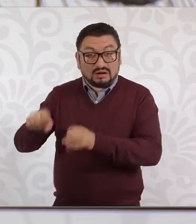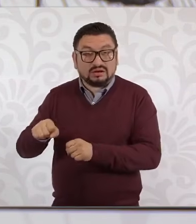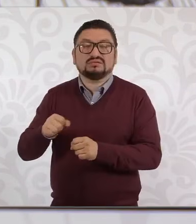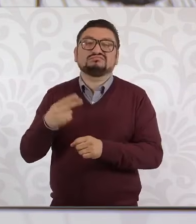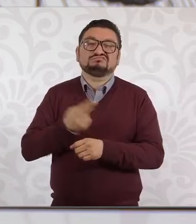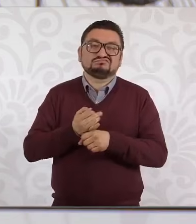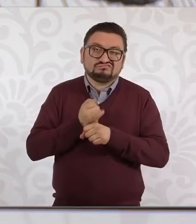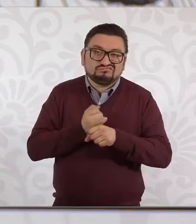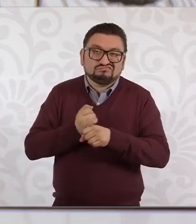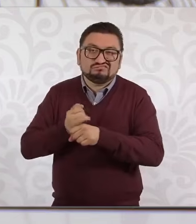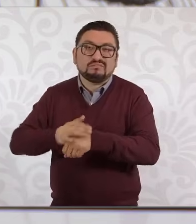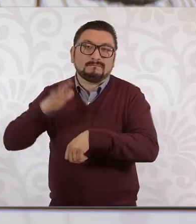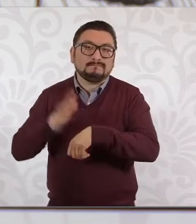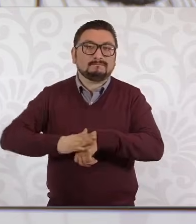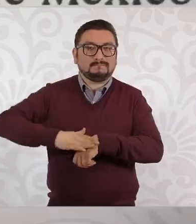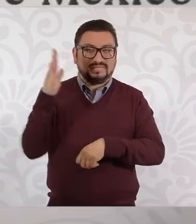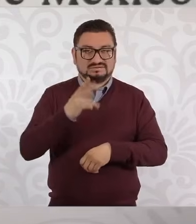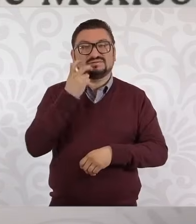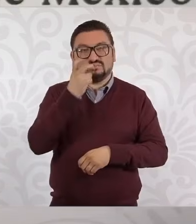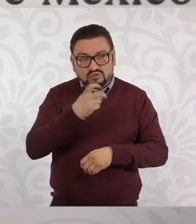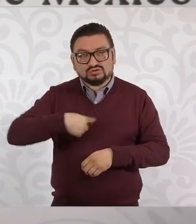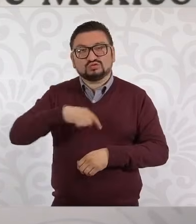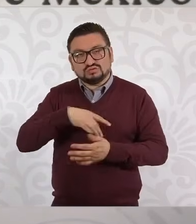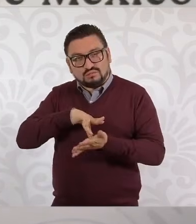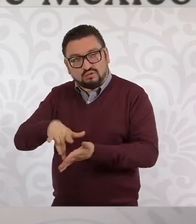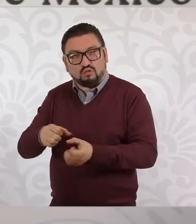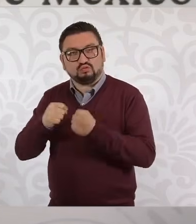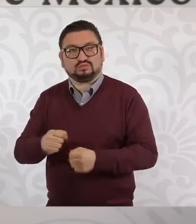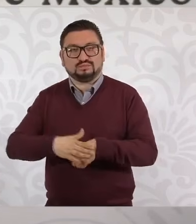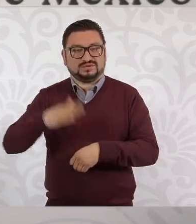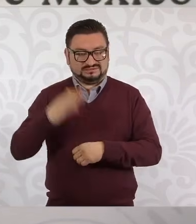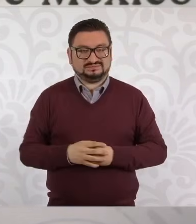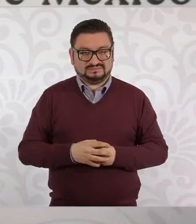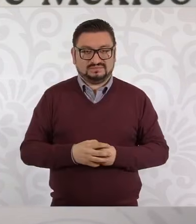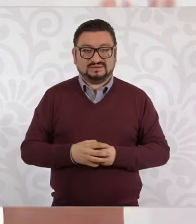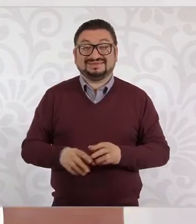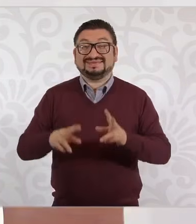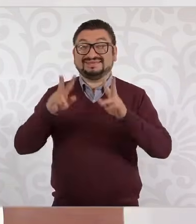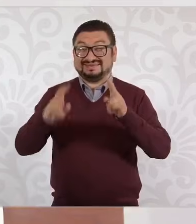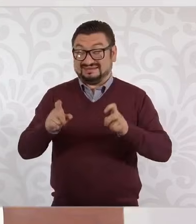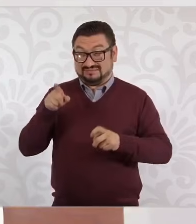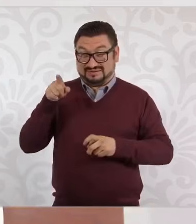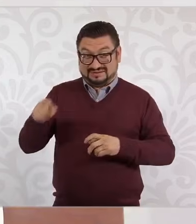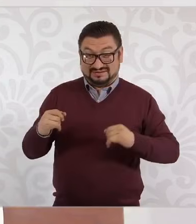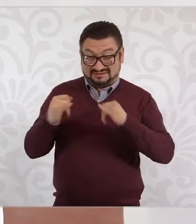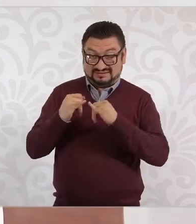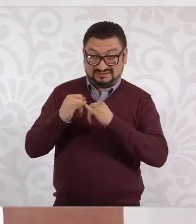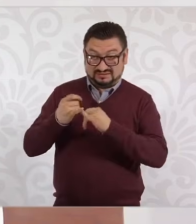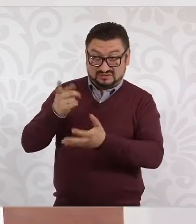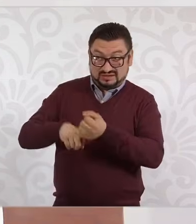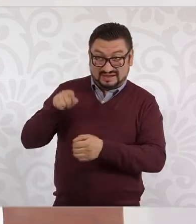investigación e inteligencia. Y eso es lo que estamos reforzando ahora. Entonces, no es necesariamente el tema de una institución u